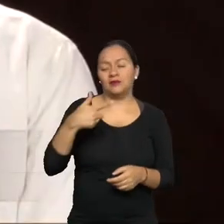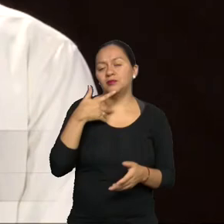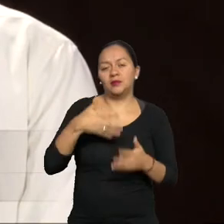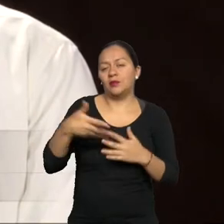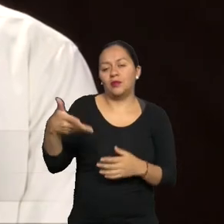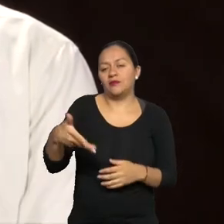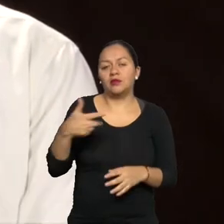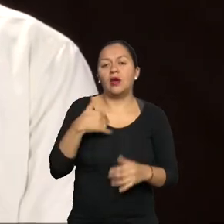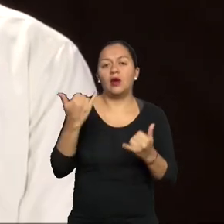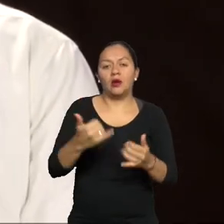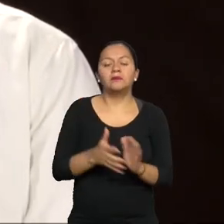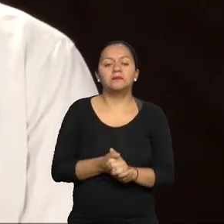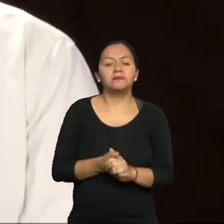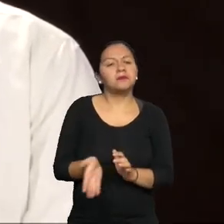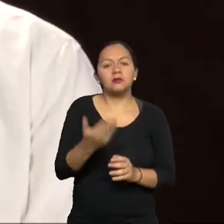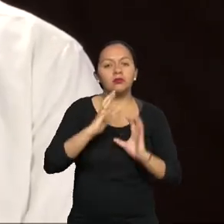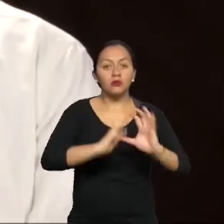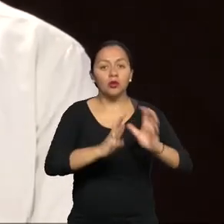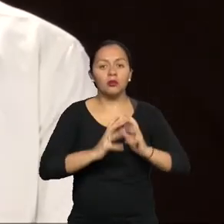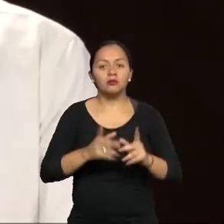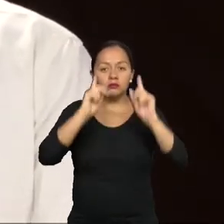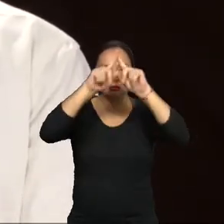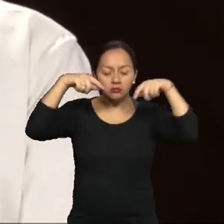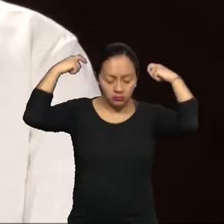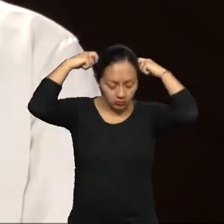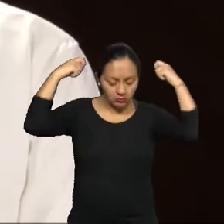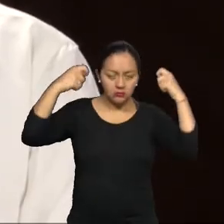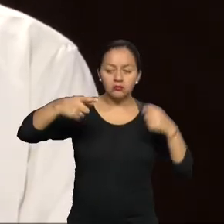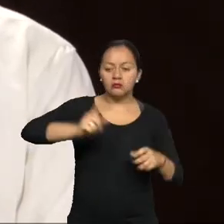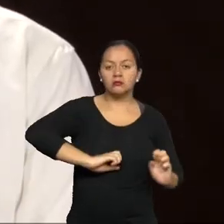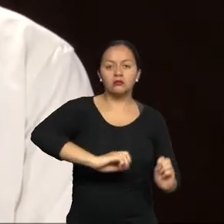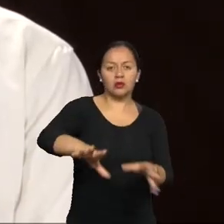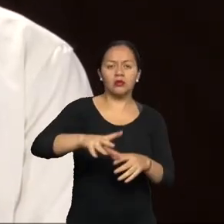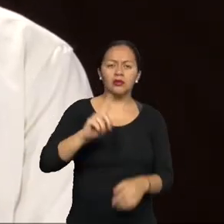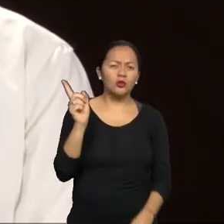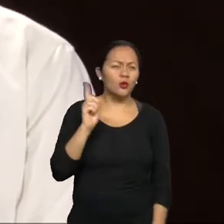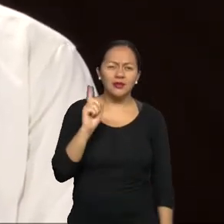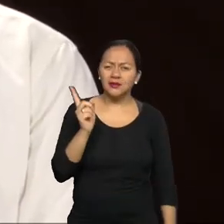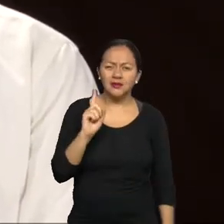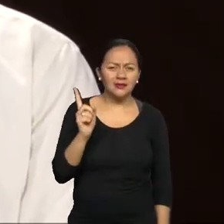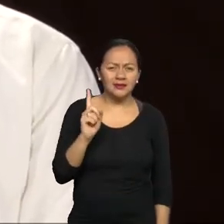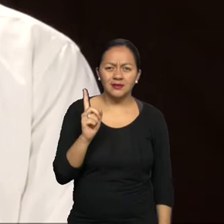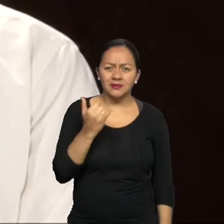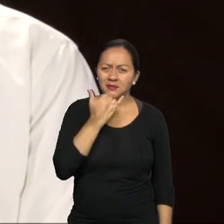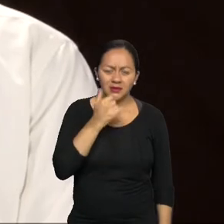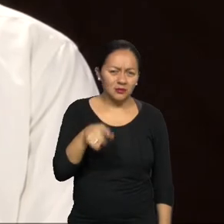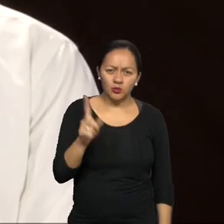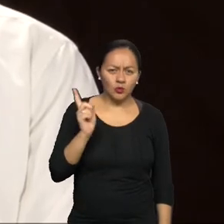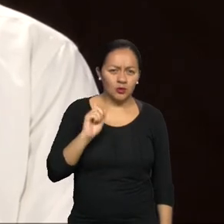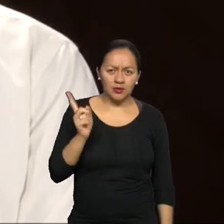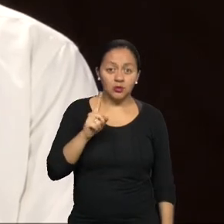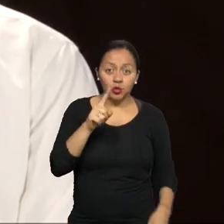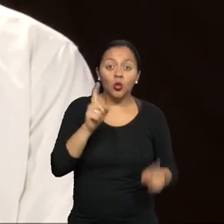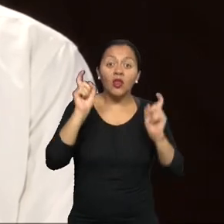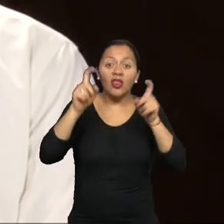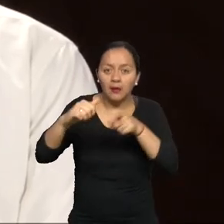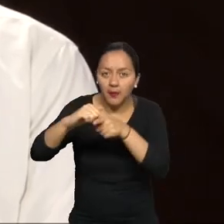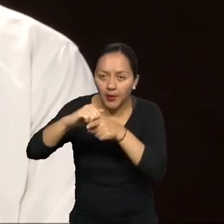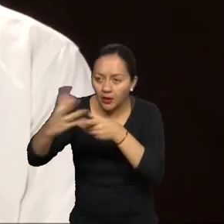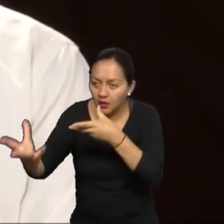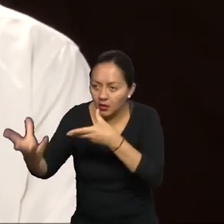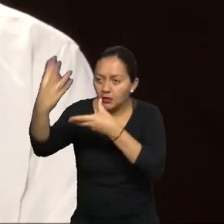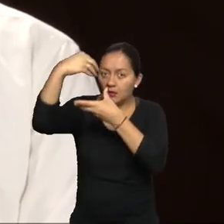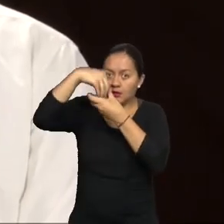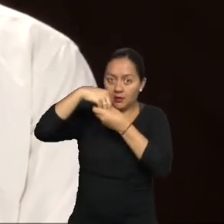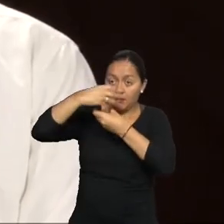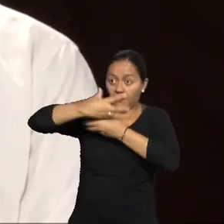la policía, se ocurre hacer golbol. Tápense los ojos y lancen la bola. No es así, no es así. Ustedes deberían vivir más, deberían acercarse